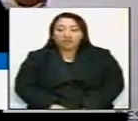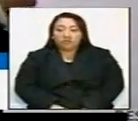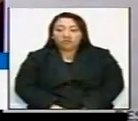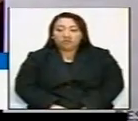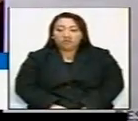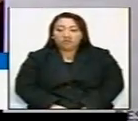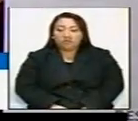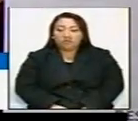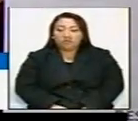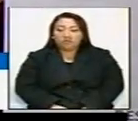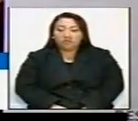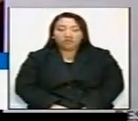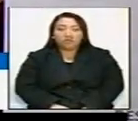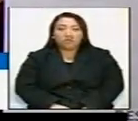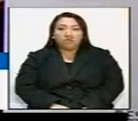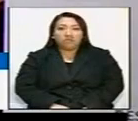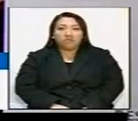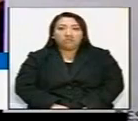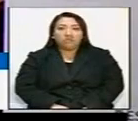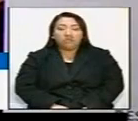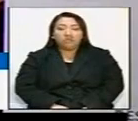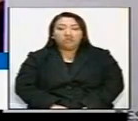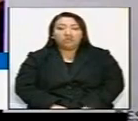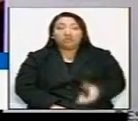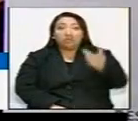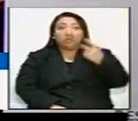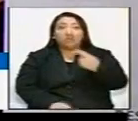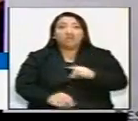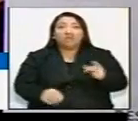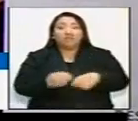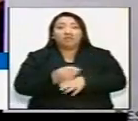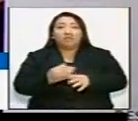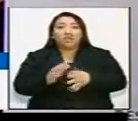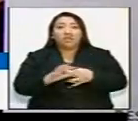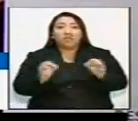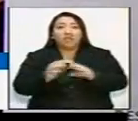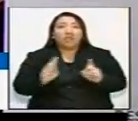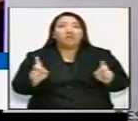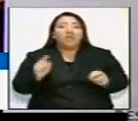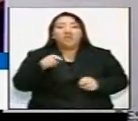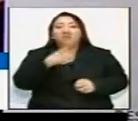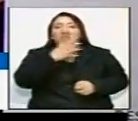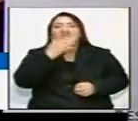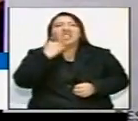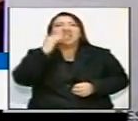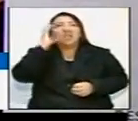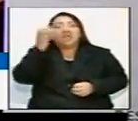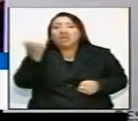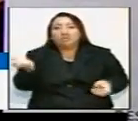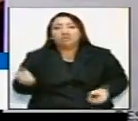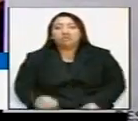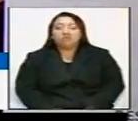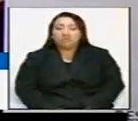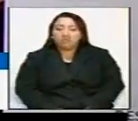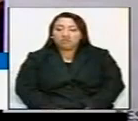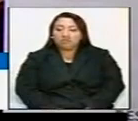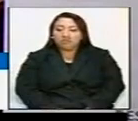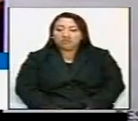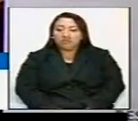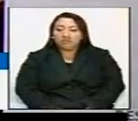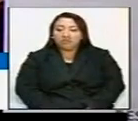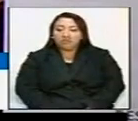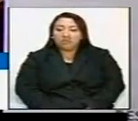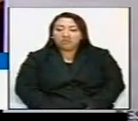puede escuchar las diferentes versiones de la historia, a veces ellos no saben a quién creer. Entonces, en